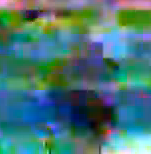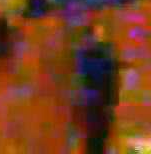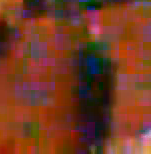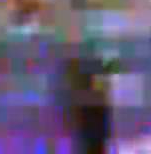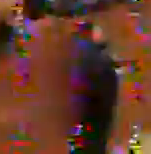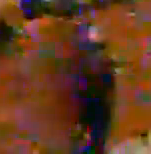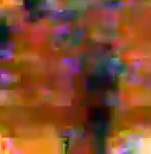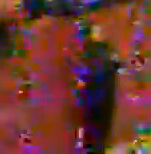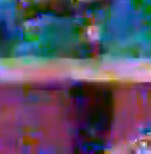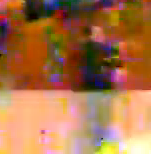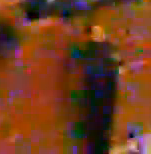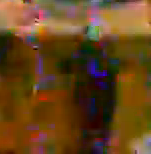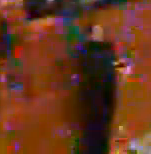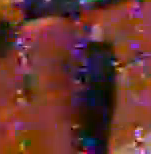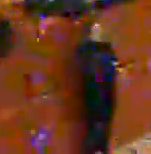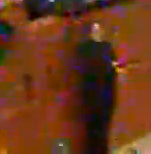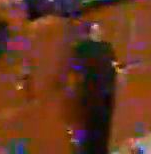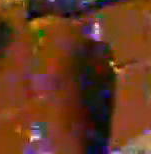ciertamente,